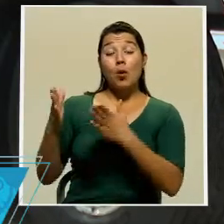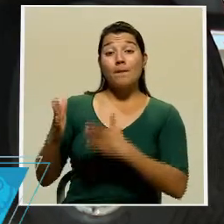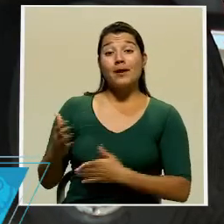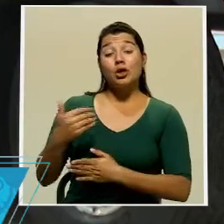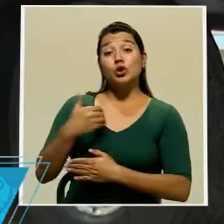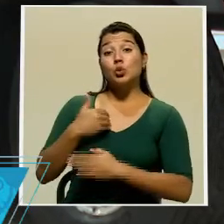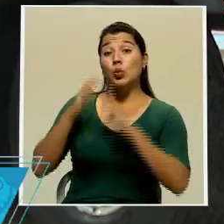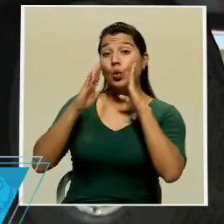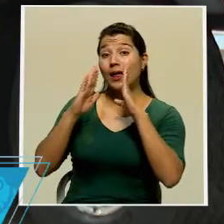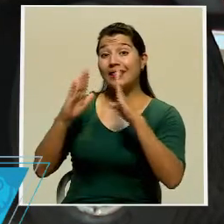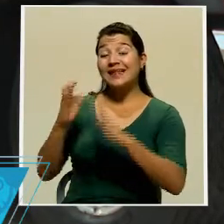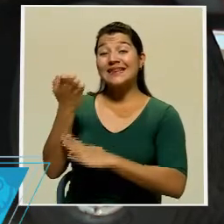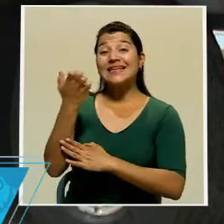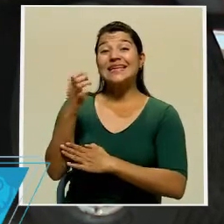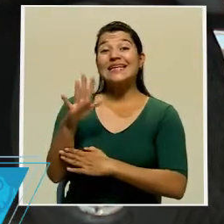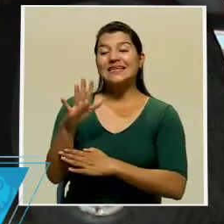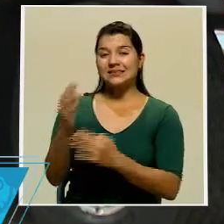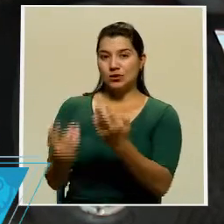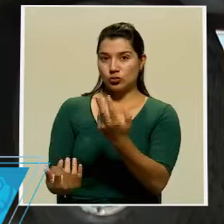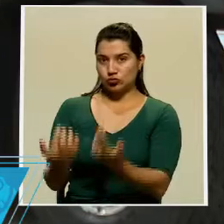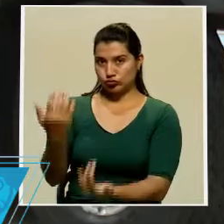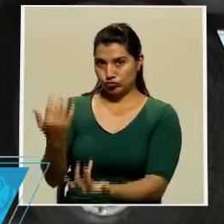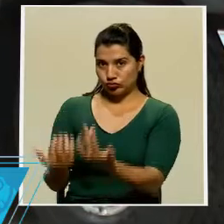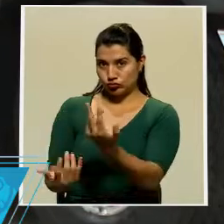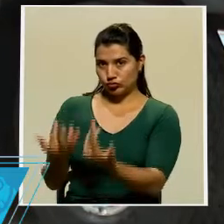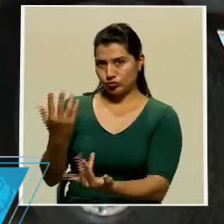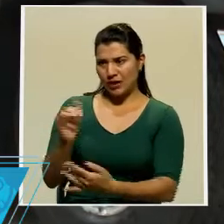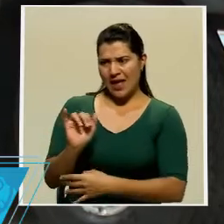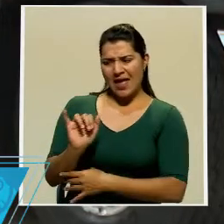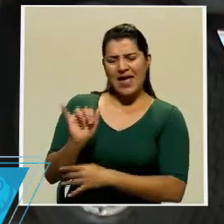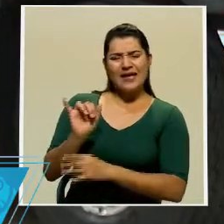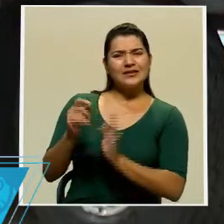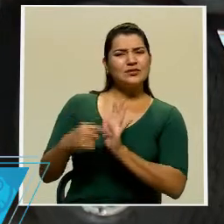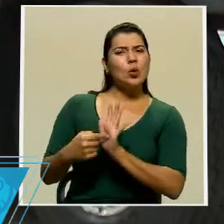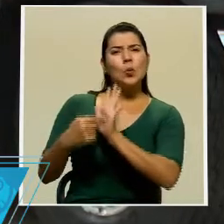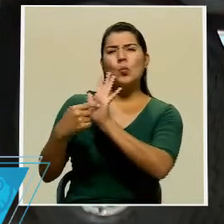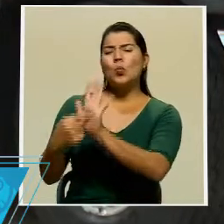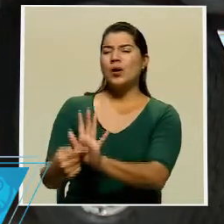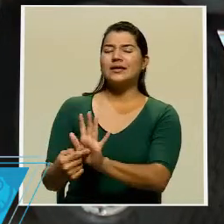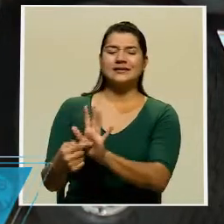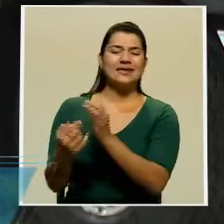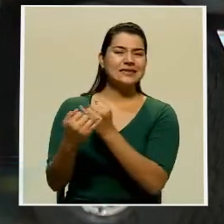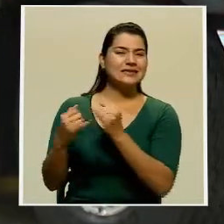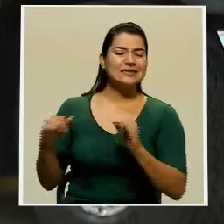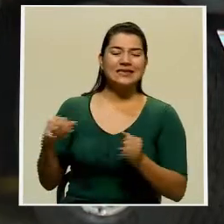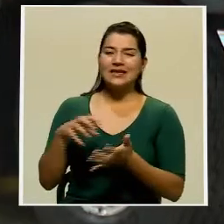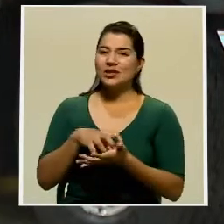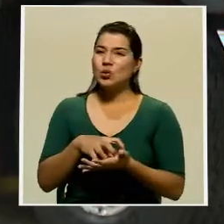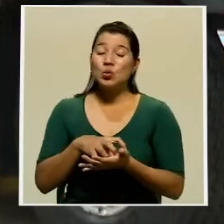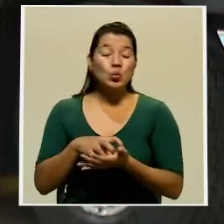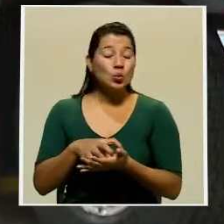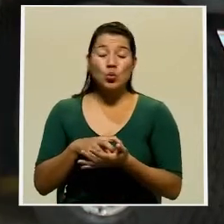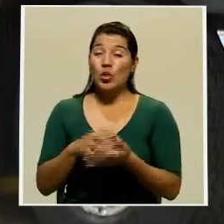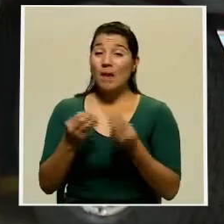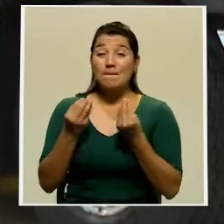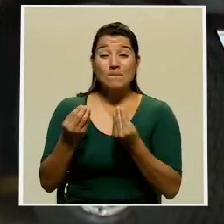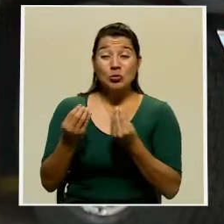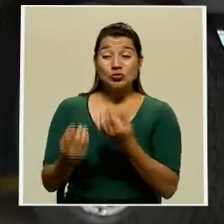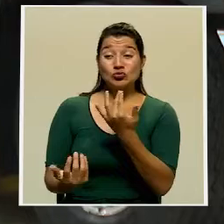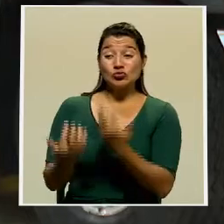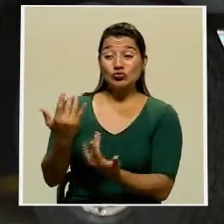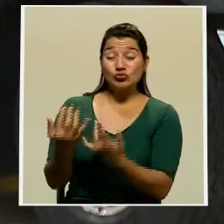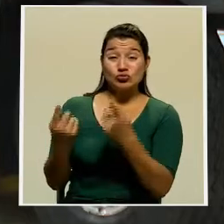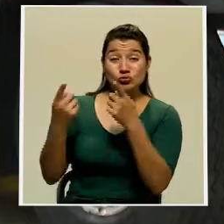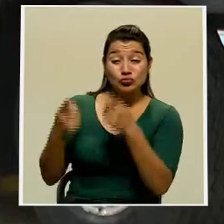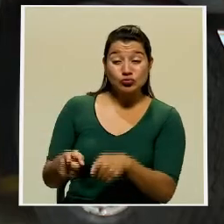atendió 15 incidencias. Esto refleja, sin duda alguna, esta situación de incendios que se vienen presentando